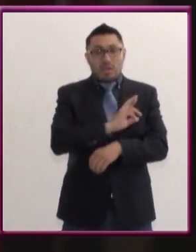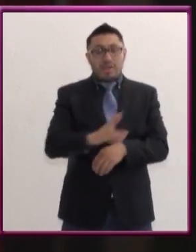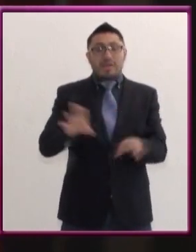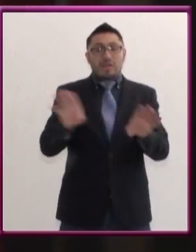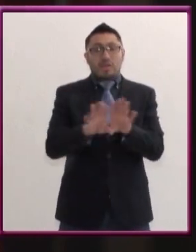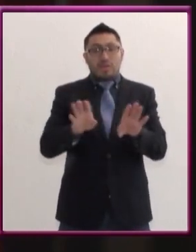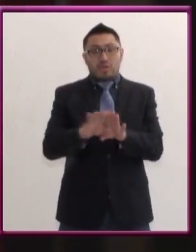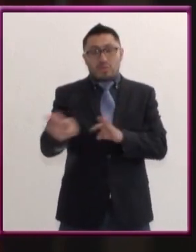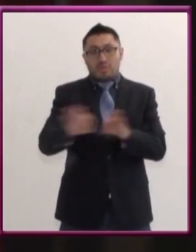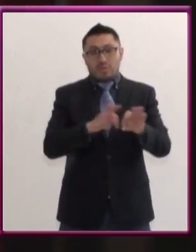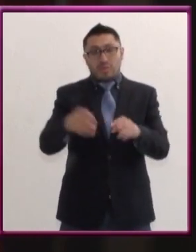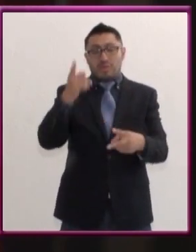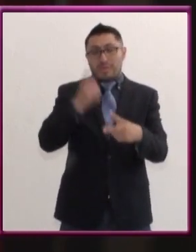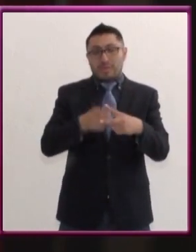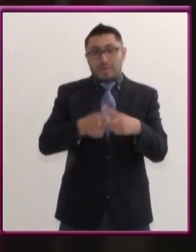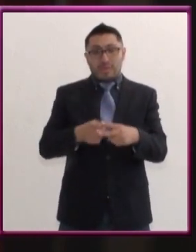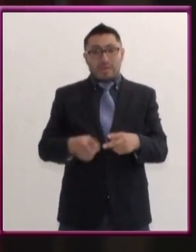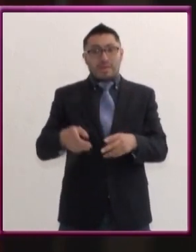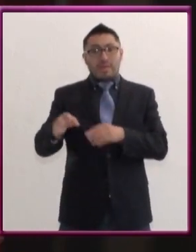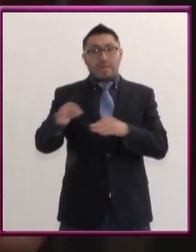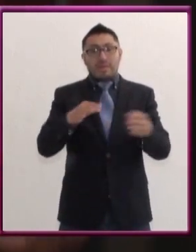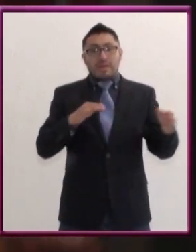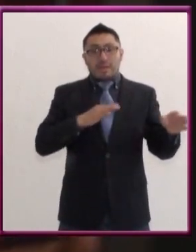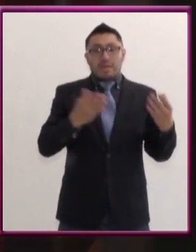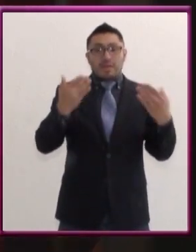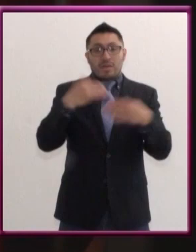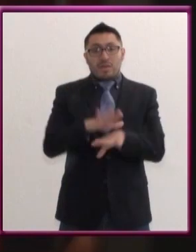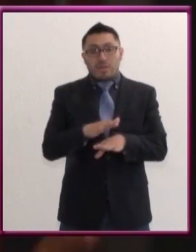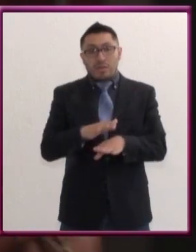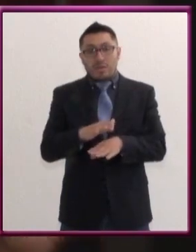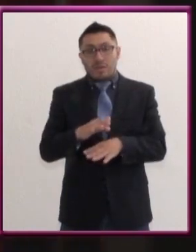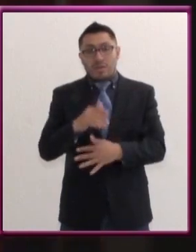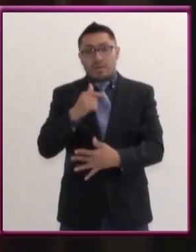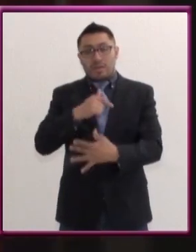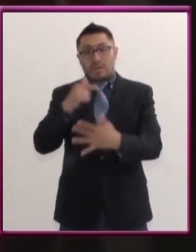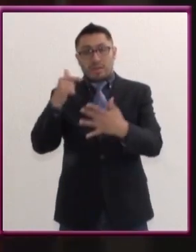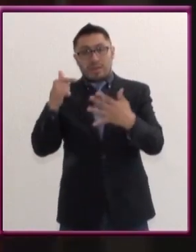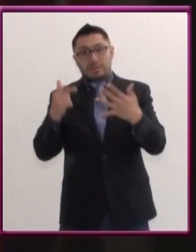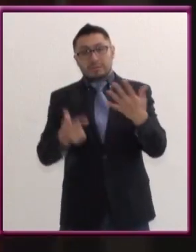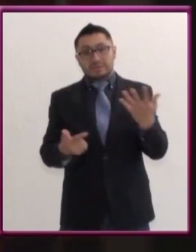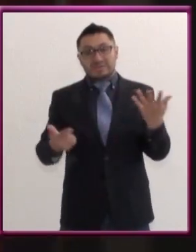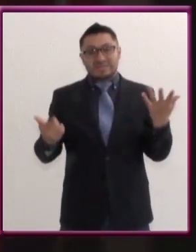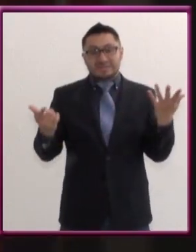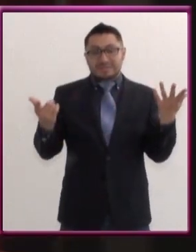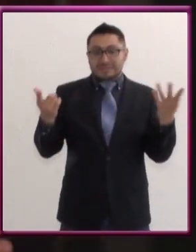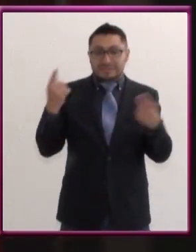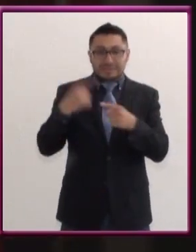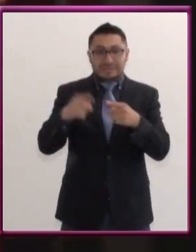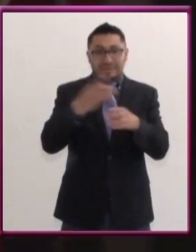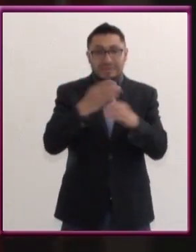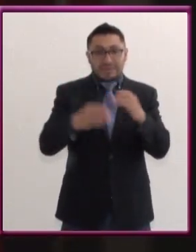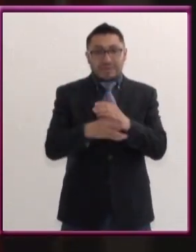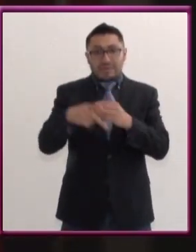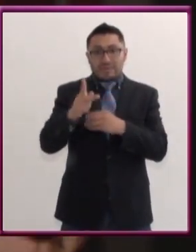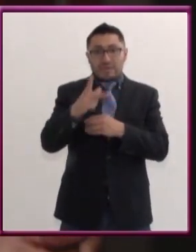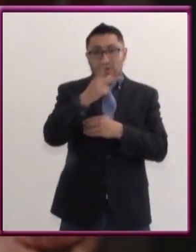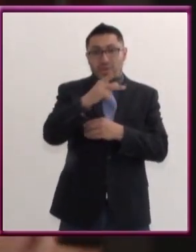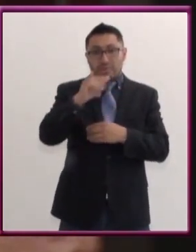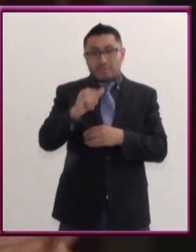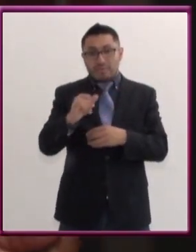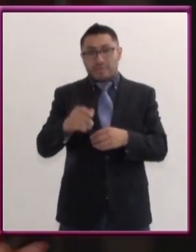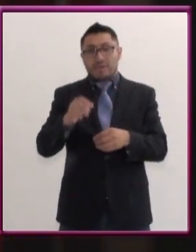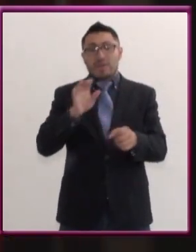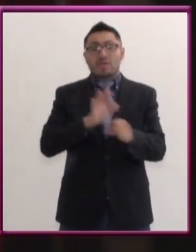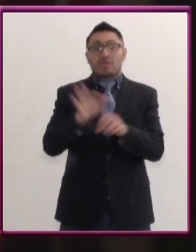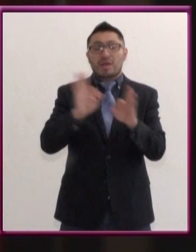particular. En estos programas de pensamiento matemático hemos hablado de la raíz de 2, de la proporción áurea y ahora del pi. Platíquenos qué